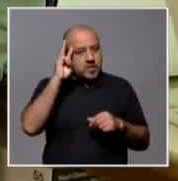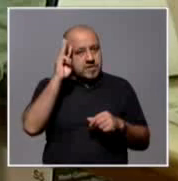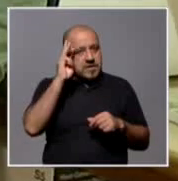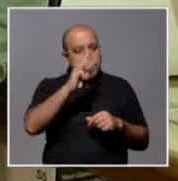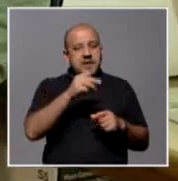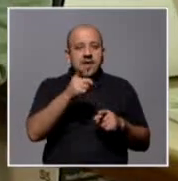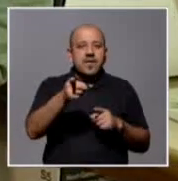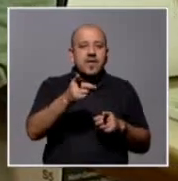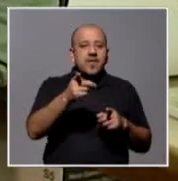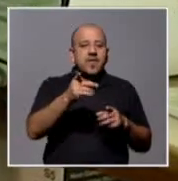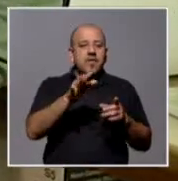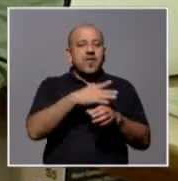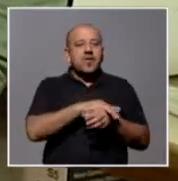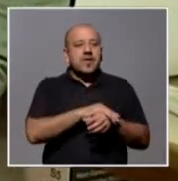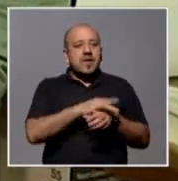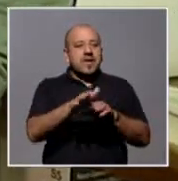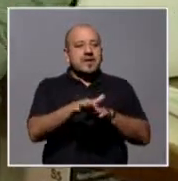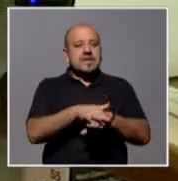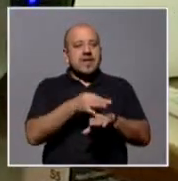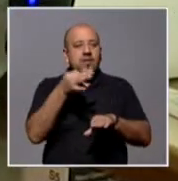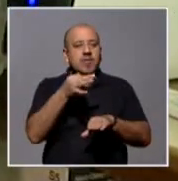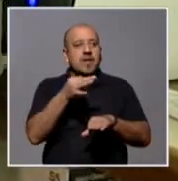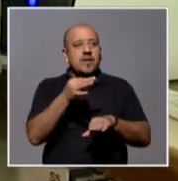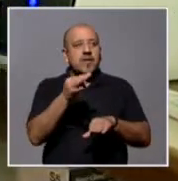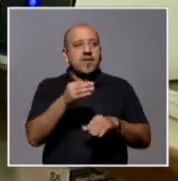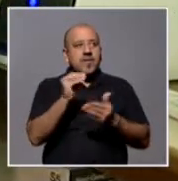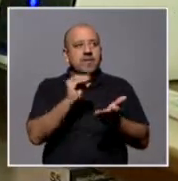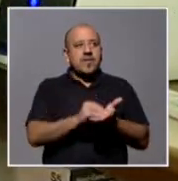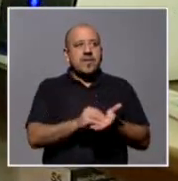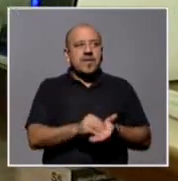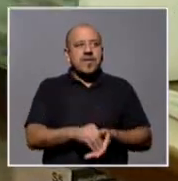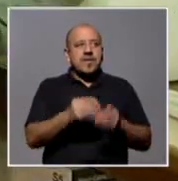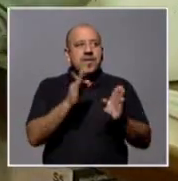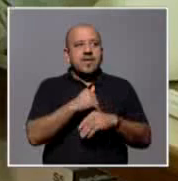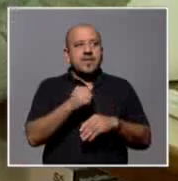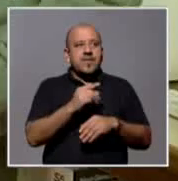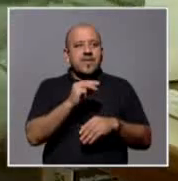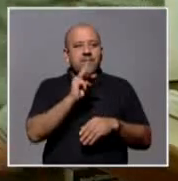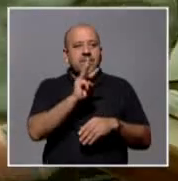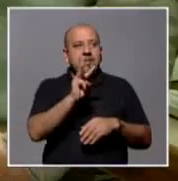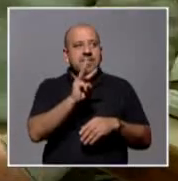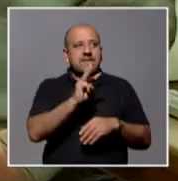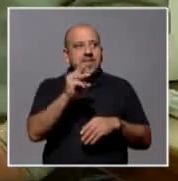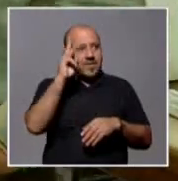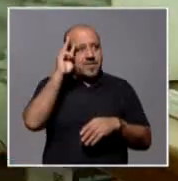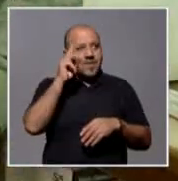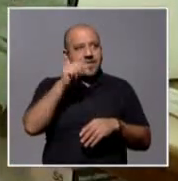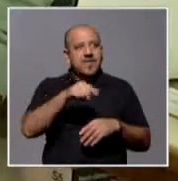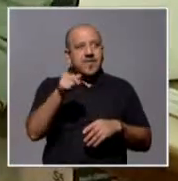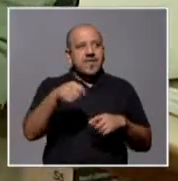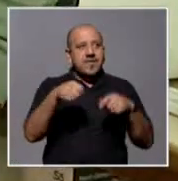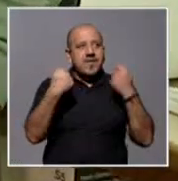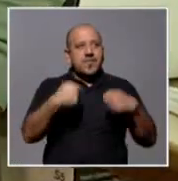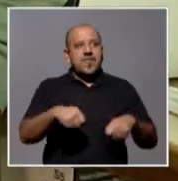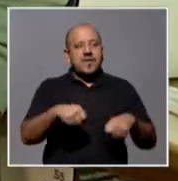apuestas, hacerles unas marquitas y que cada uno vaya con la suya. Se puede, la parte que no se puede es la del whiskycito. Perfecto, a pico seco serán las apuestas